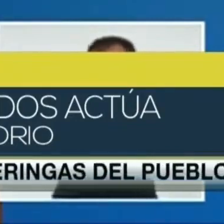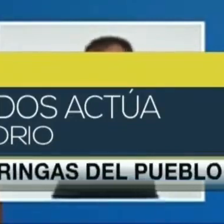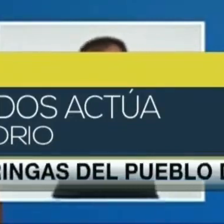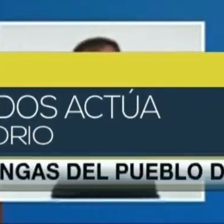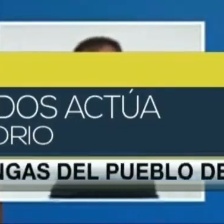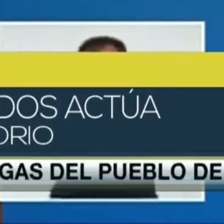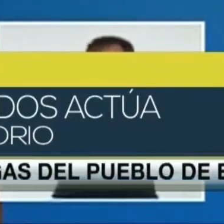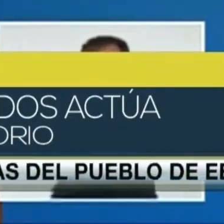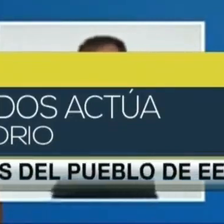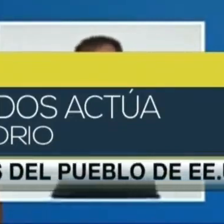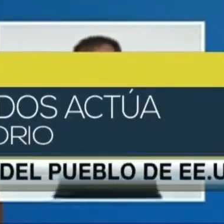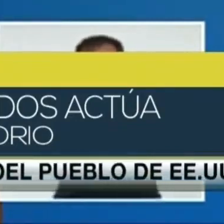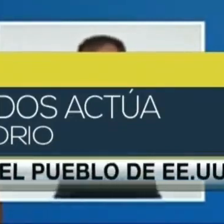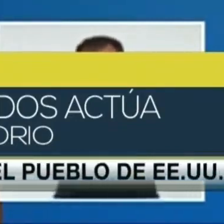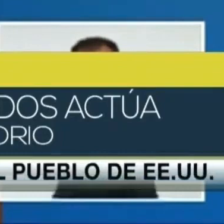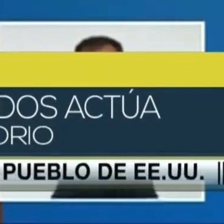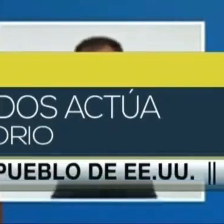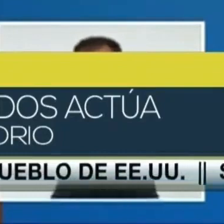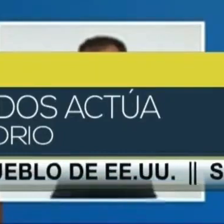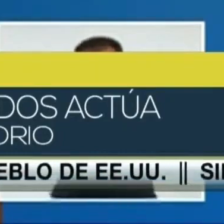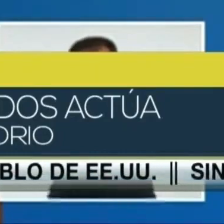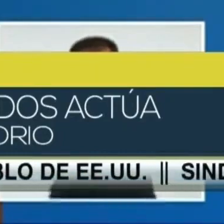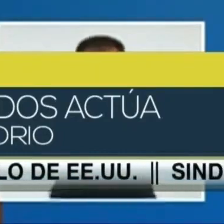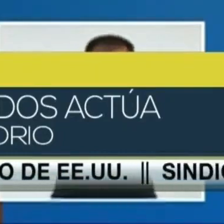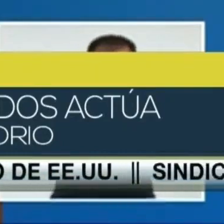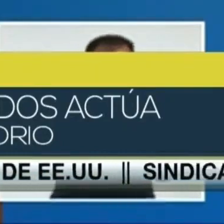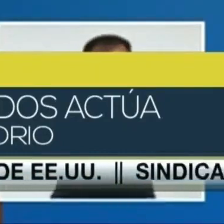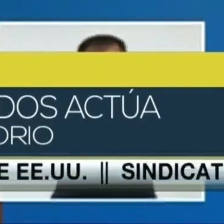asuntos internos de la República de Cuba,